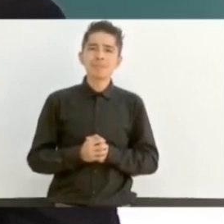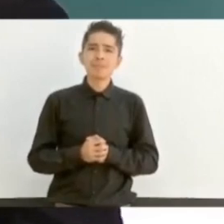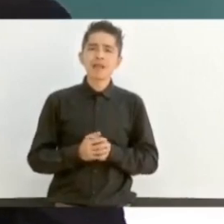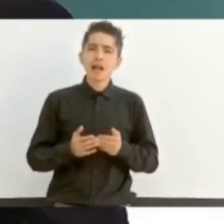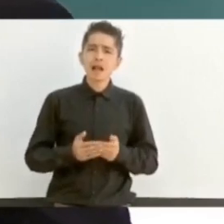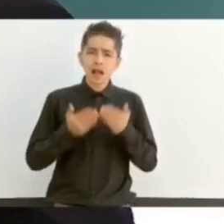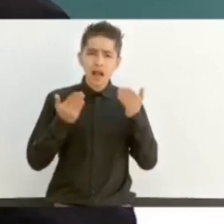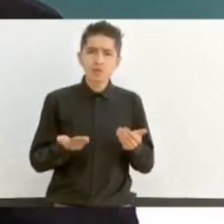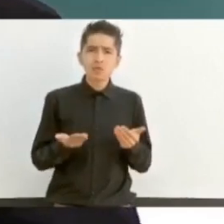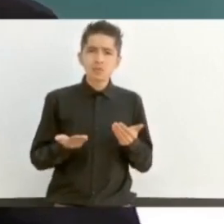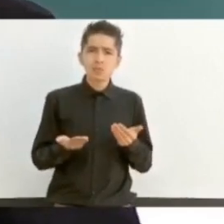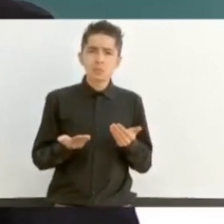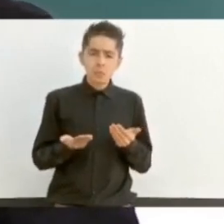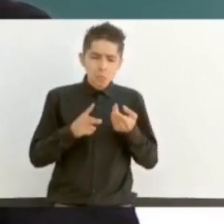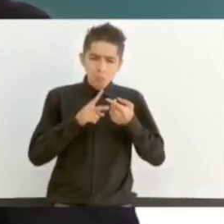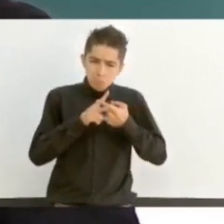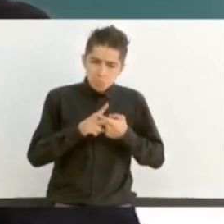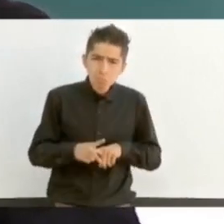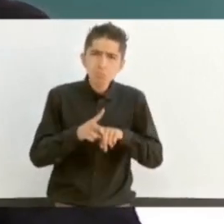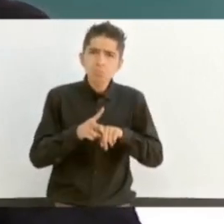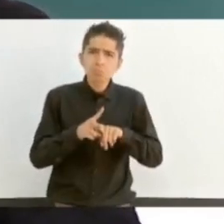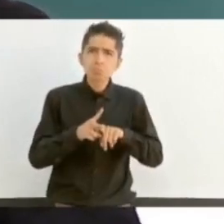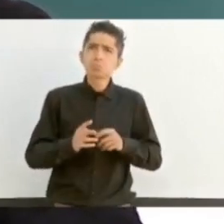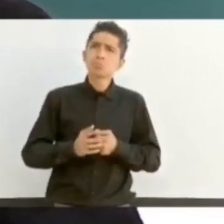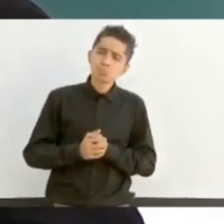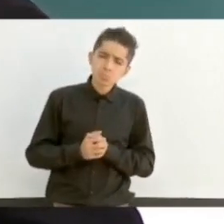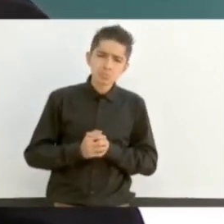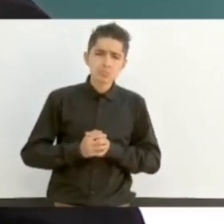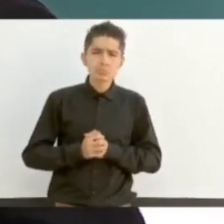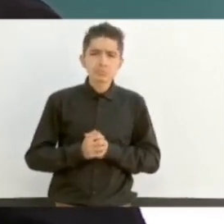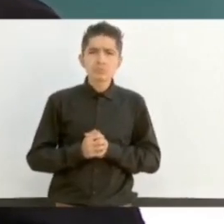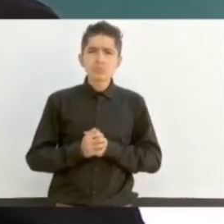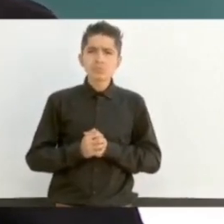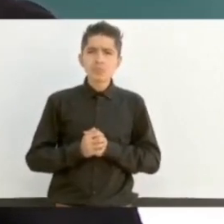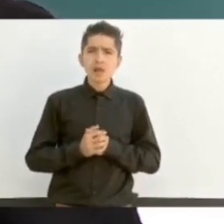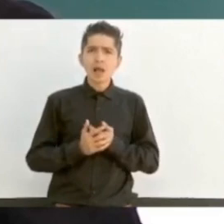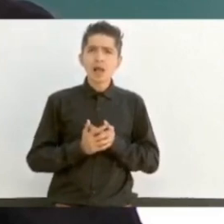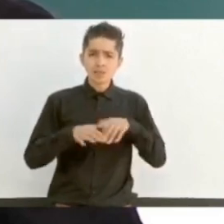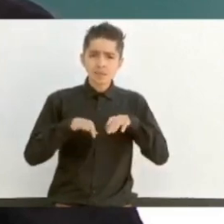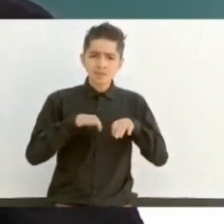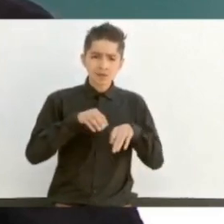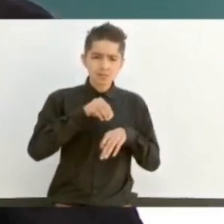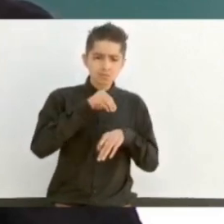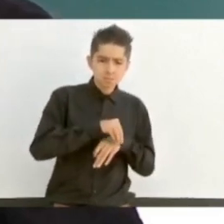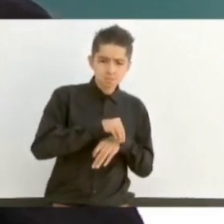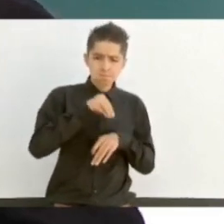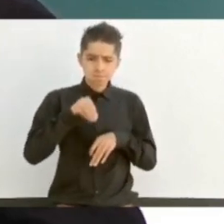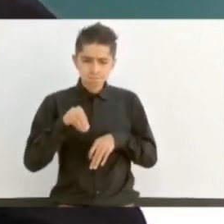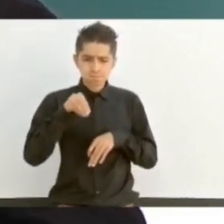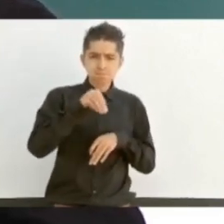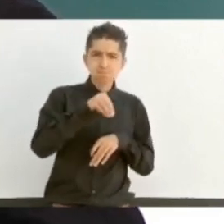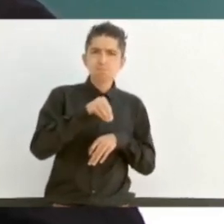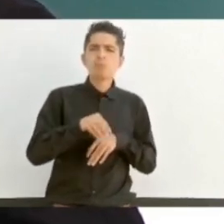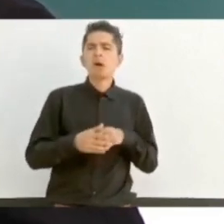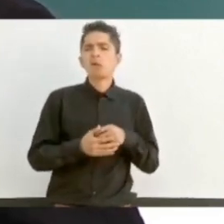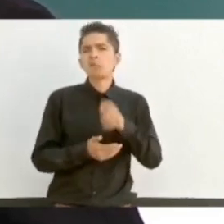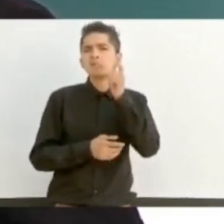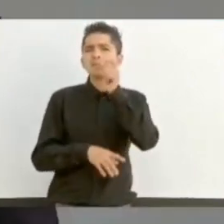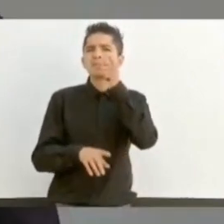Estamos iniciando una gira que tiene